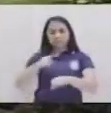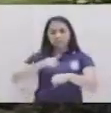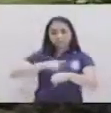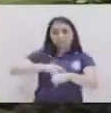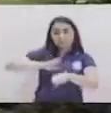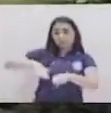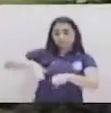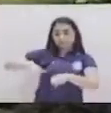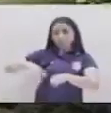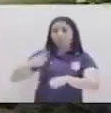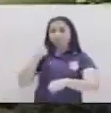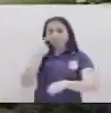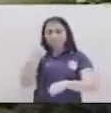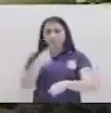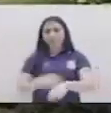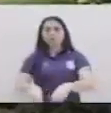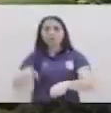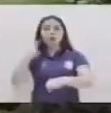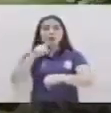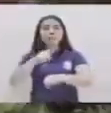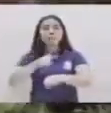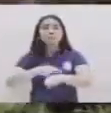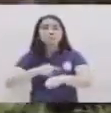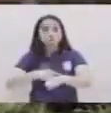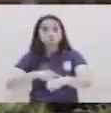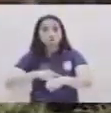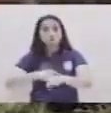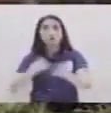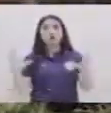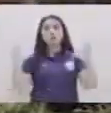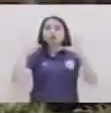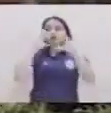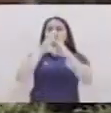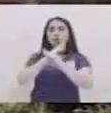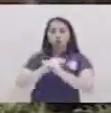anteriores, el vocabulario del tiempo, combinamos con la seña